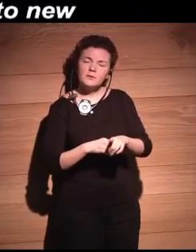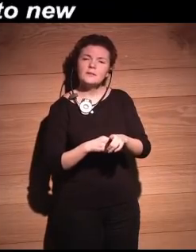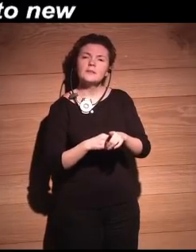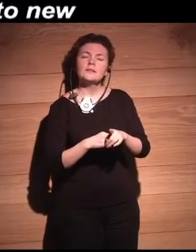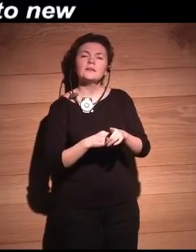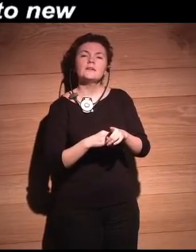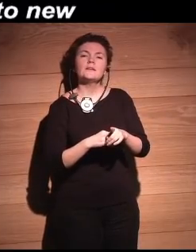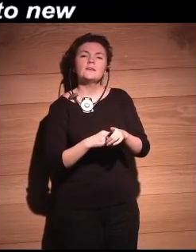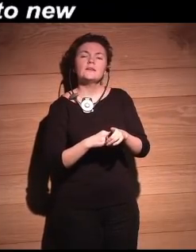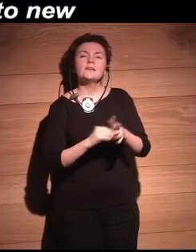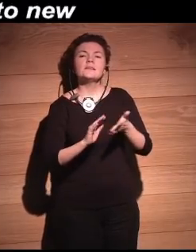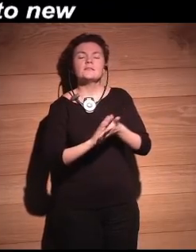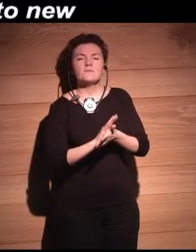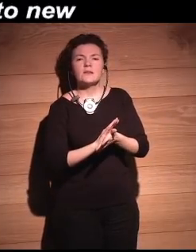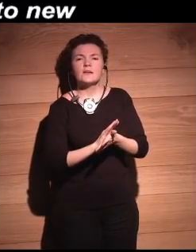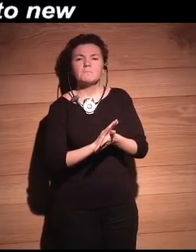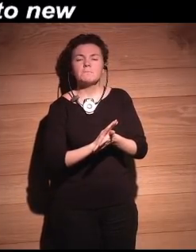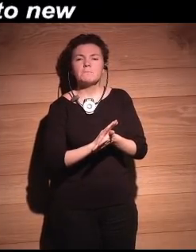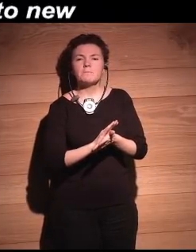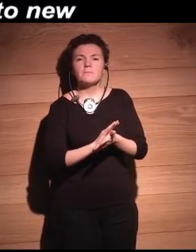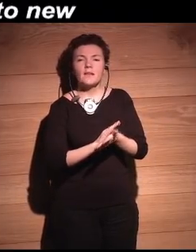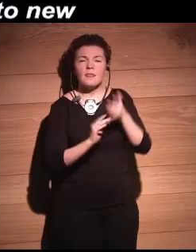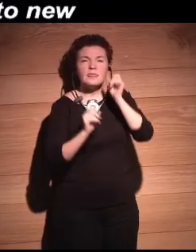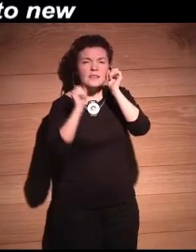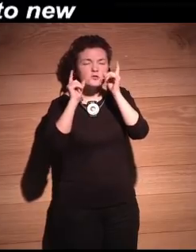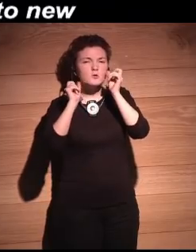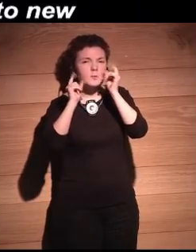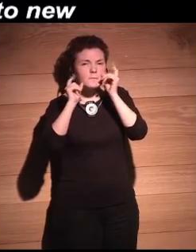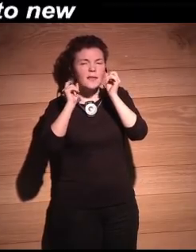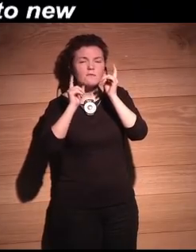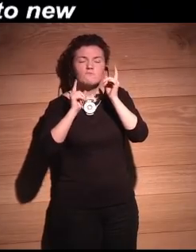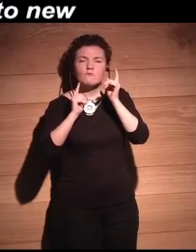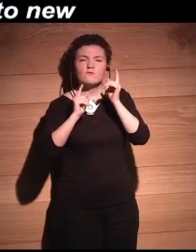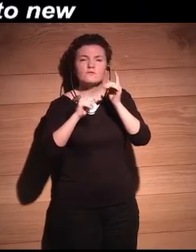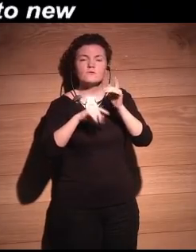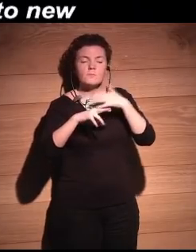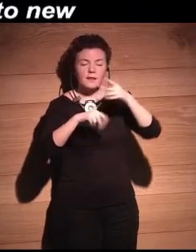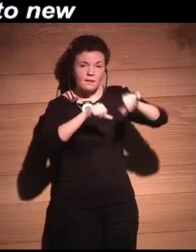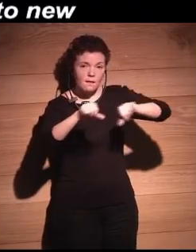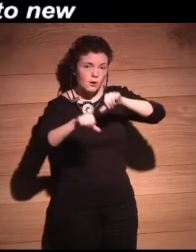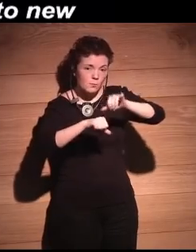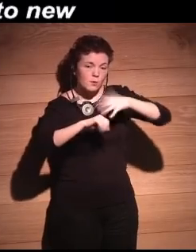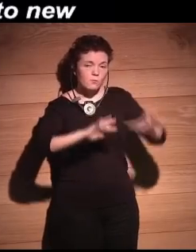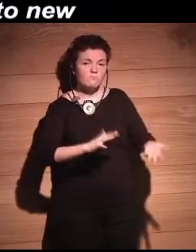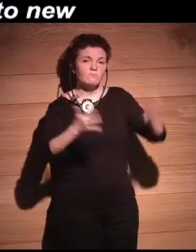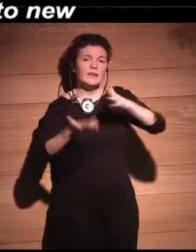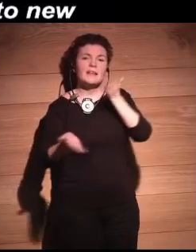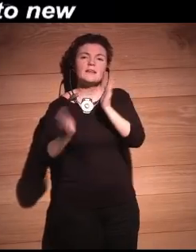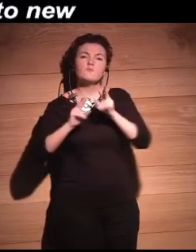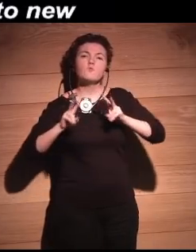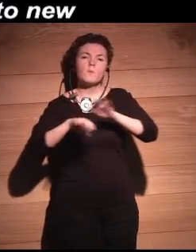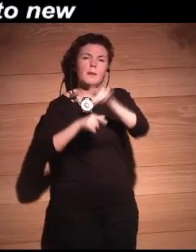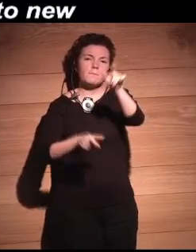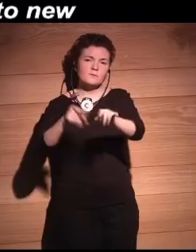la traducción de estos descubrimientos en el laboratorio para convertirlo en nuevos tratamientos para